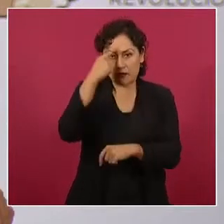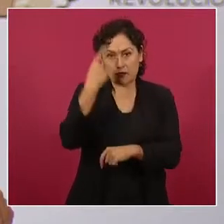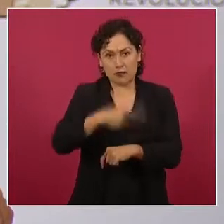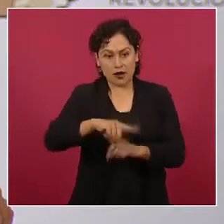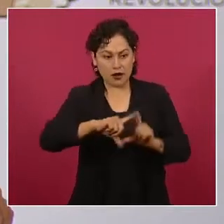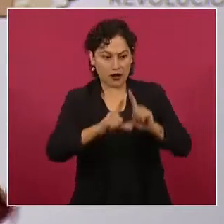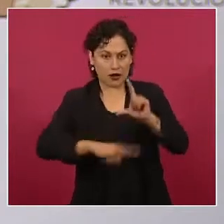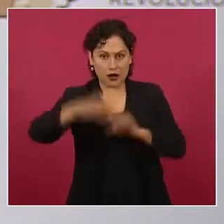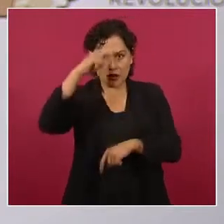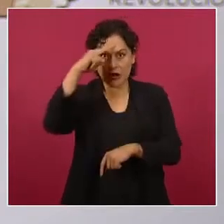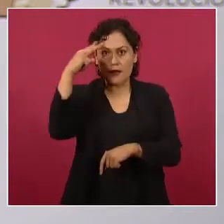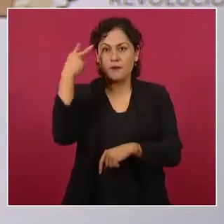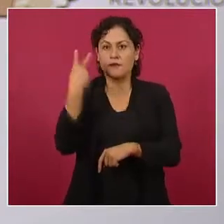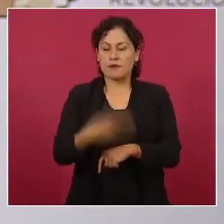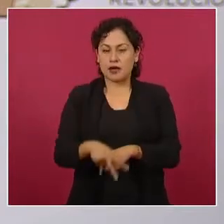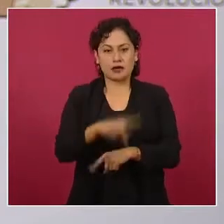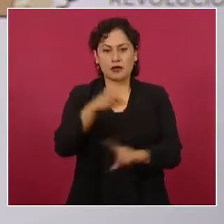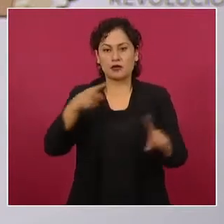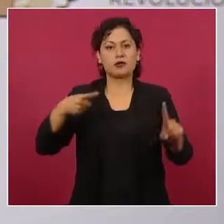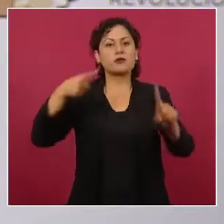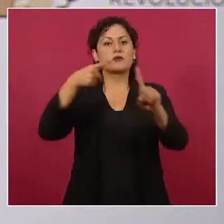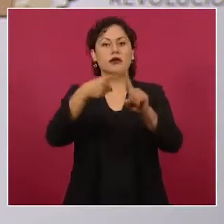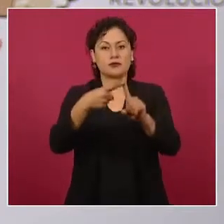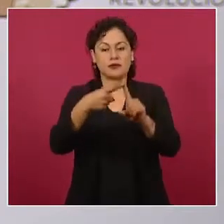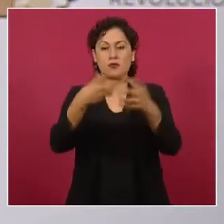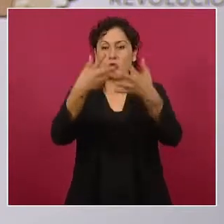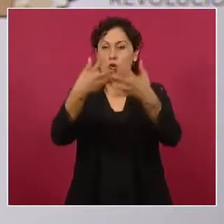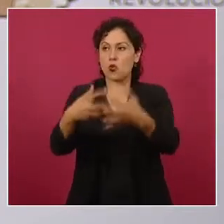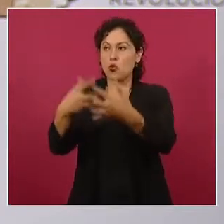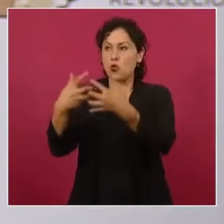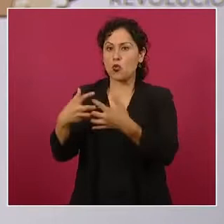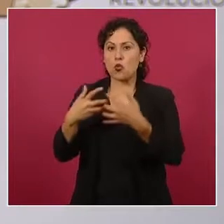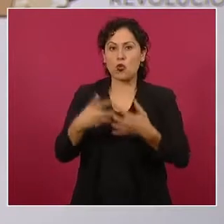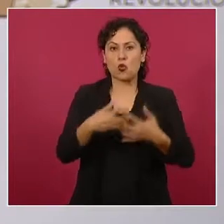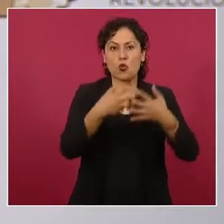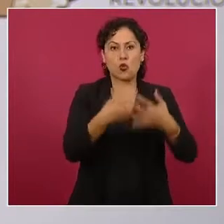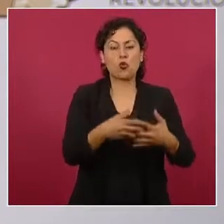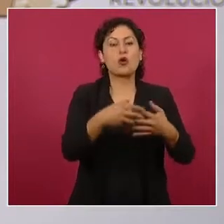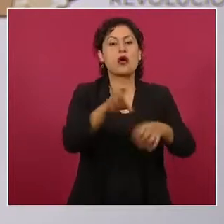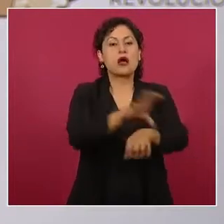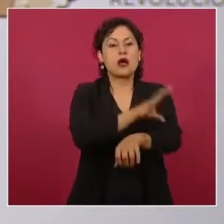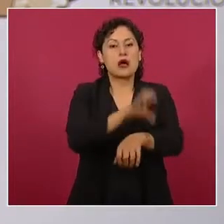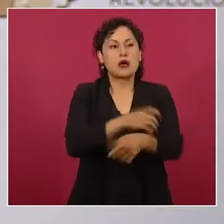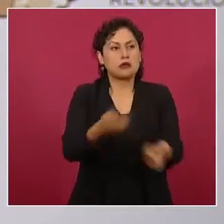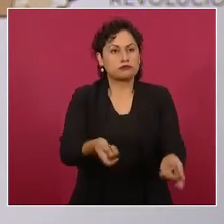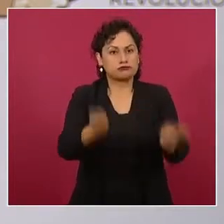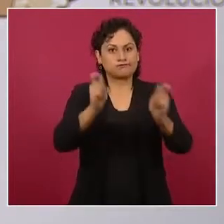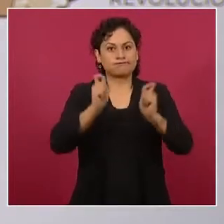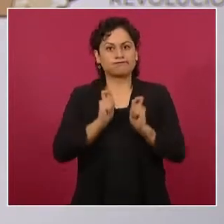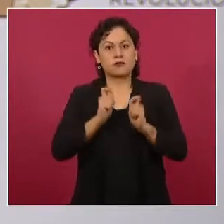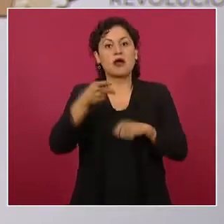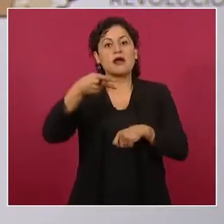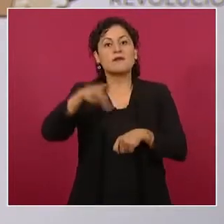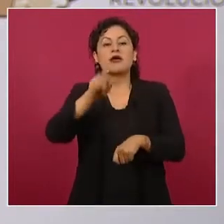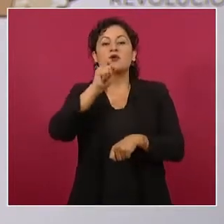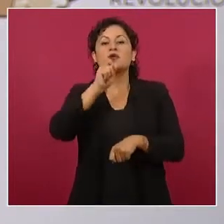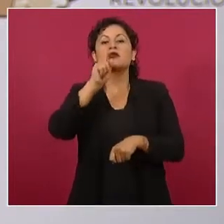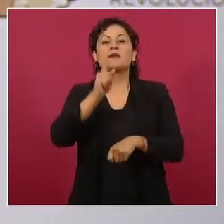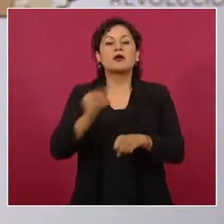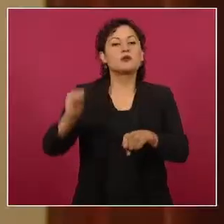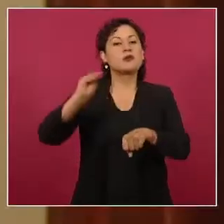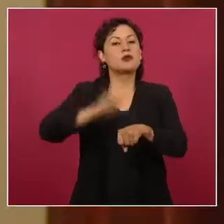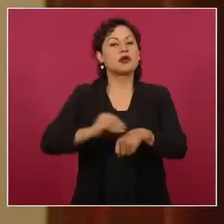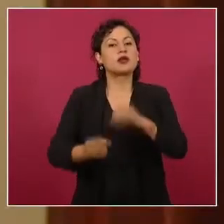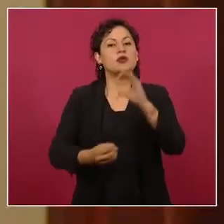el control de la industria eléctrica, sino modificaba el modelo eléctrico en México. Hoy